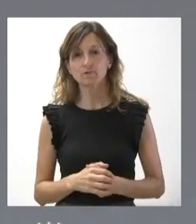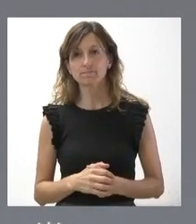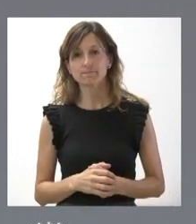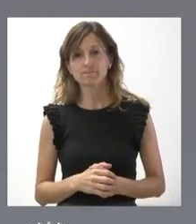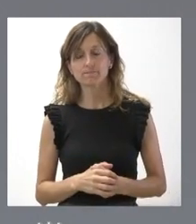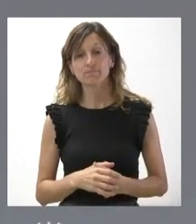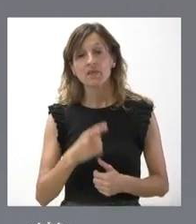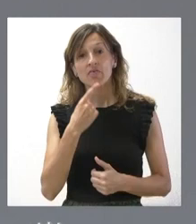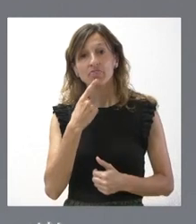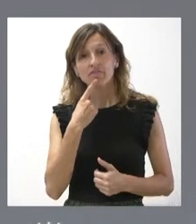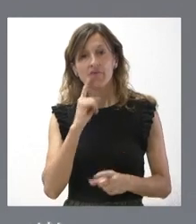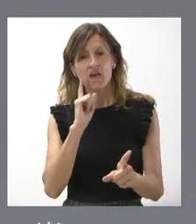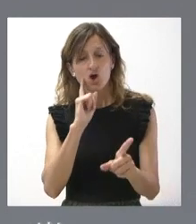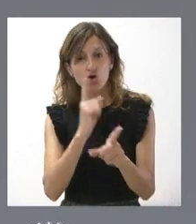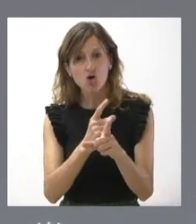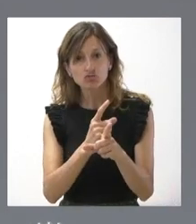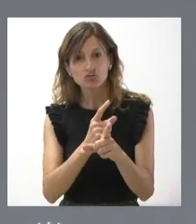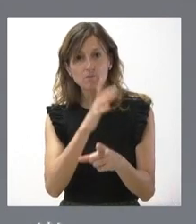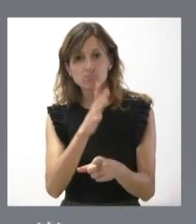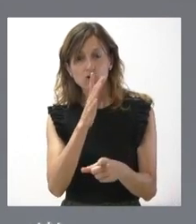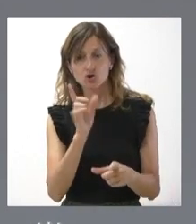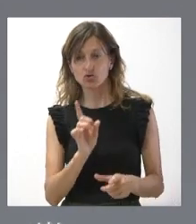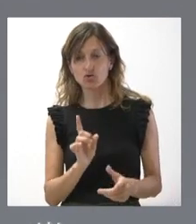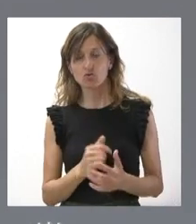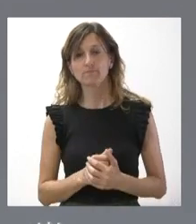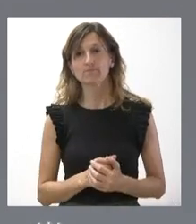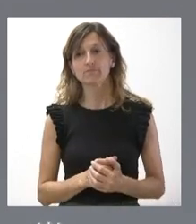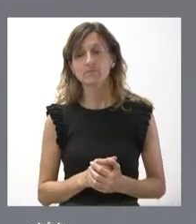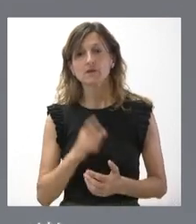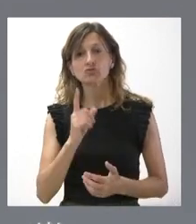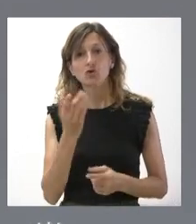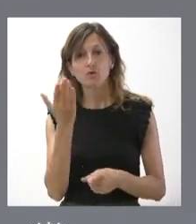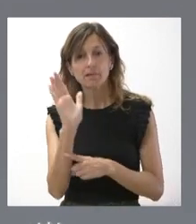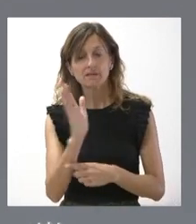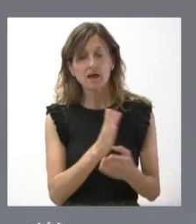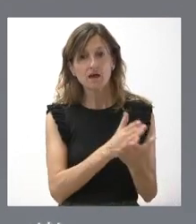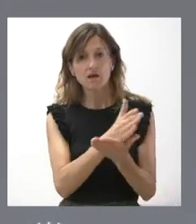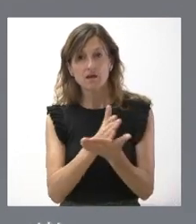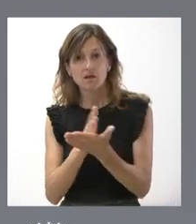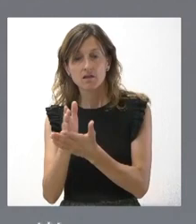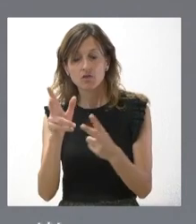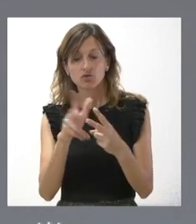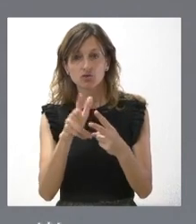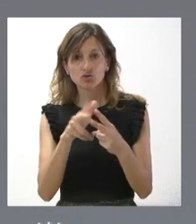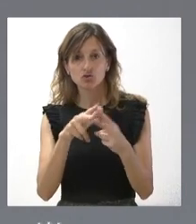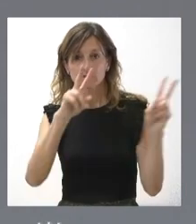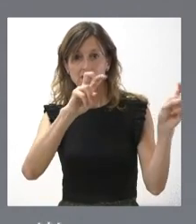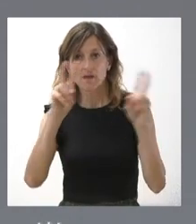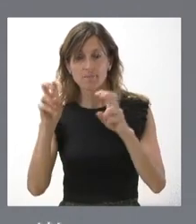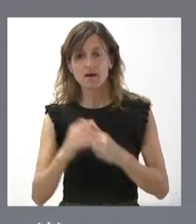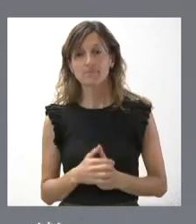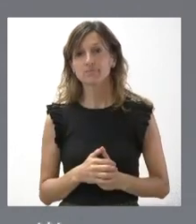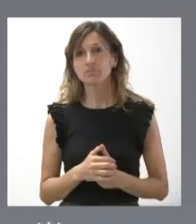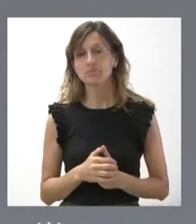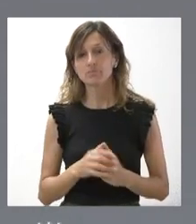dice que no se opone a esas razones y únicamente nos plantea dos cuestiones. Una, hay